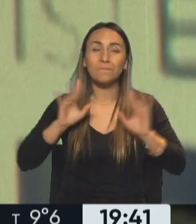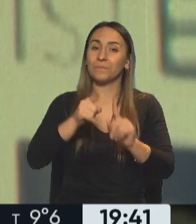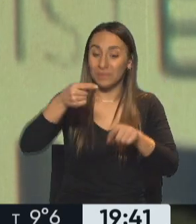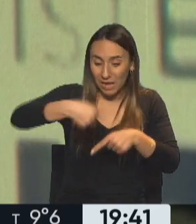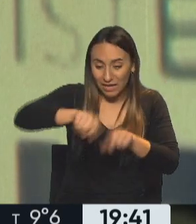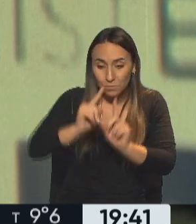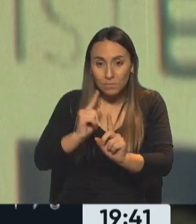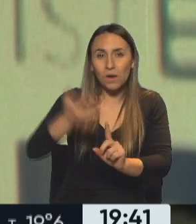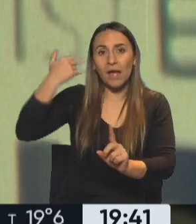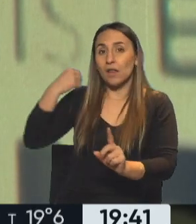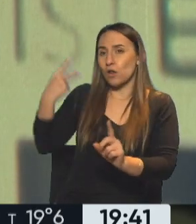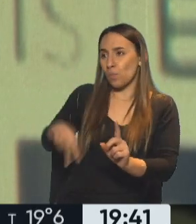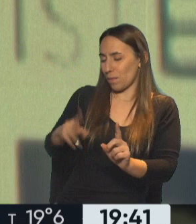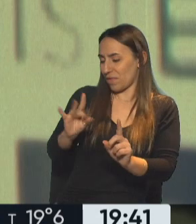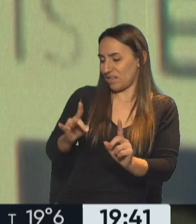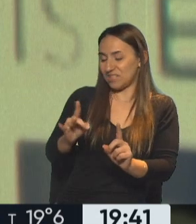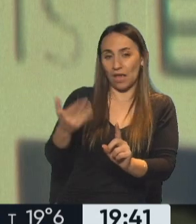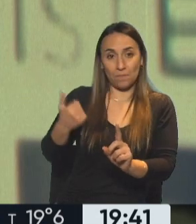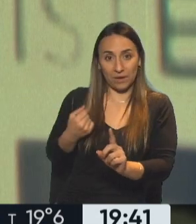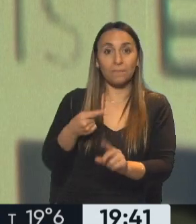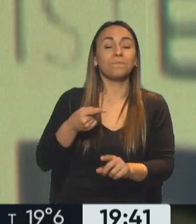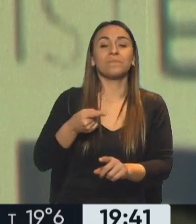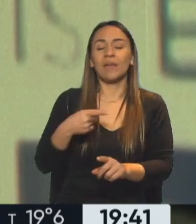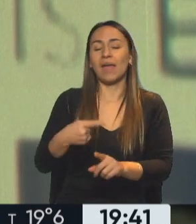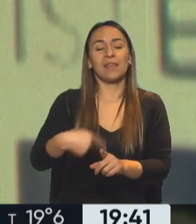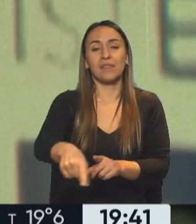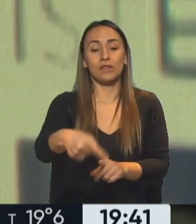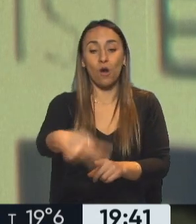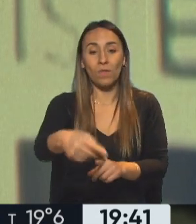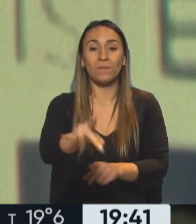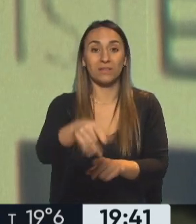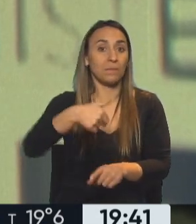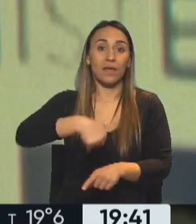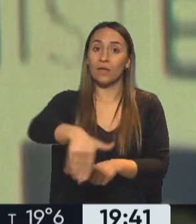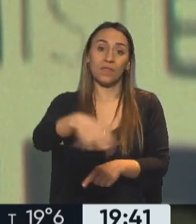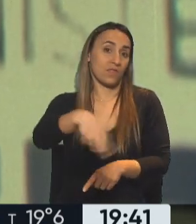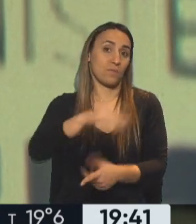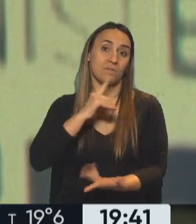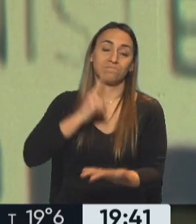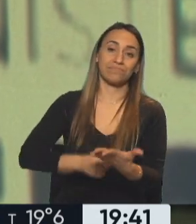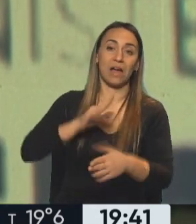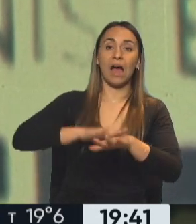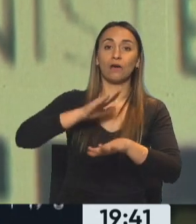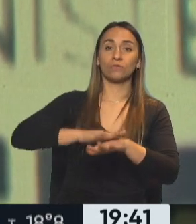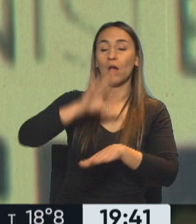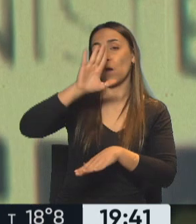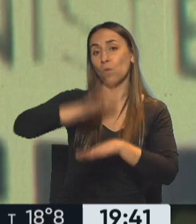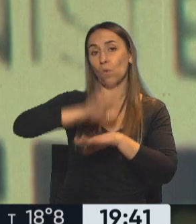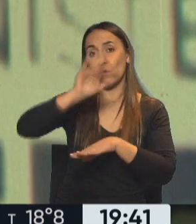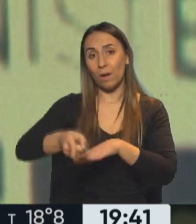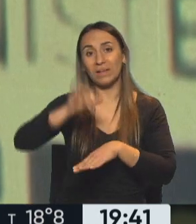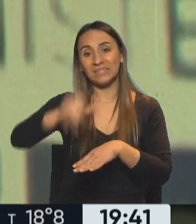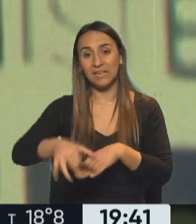noviembre, diciembre de este año, que decir si son culpables o inocentes. La sensación instalada es que este juicio va a terminar